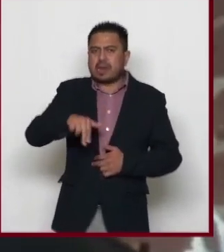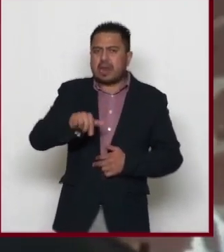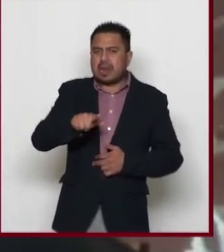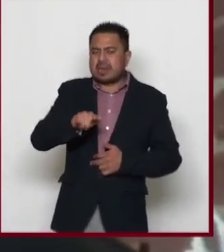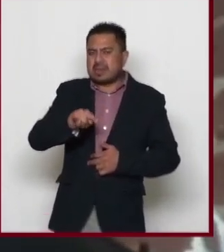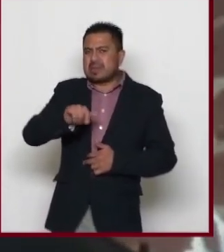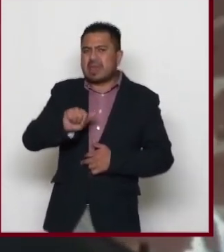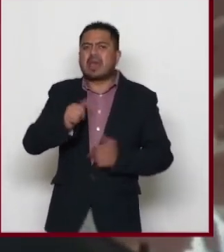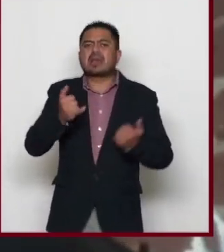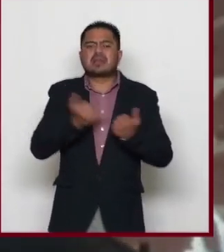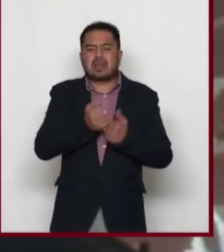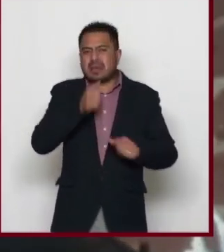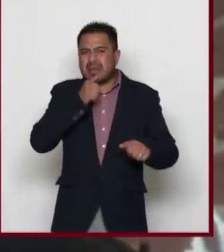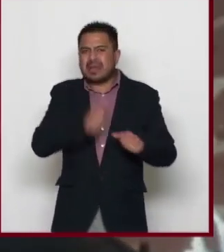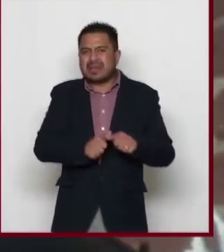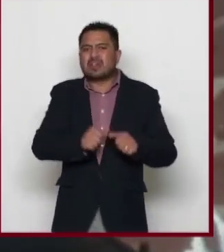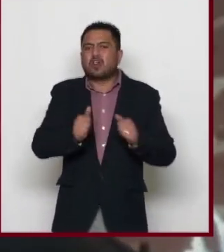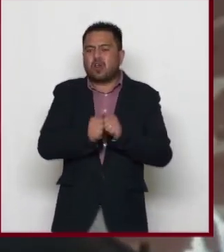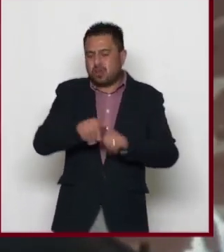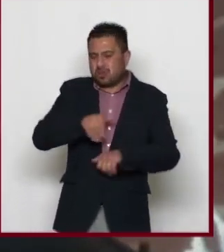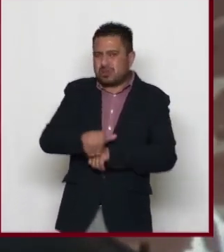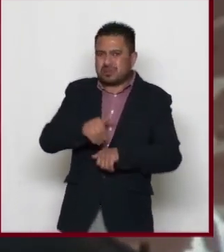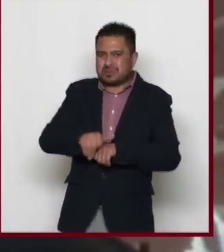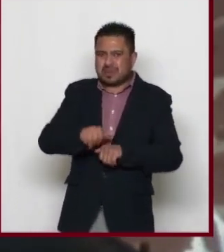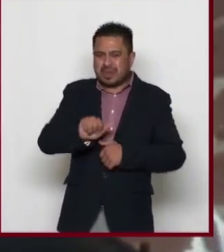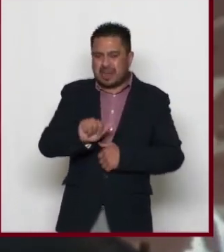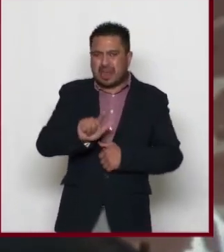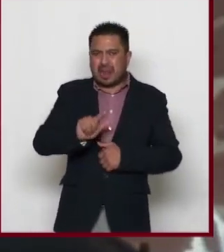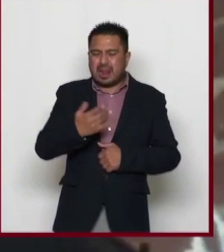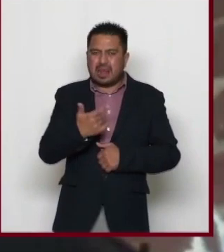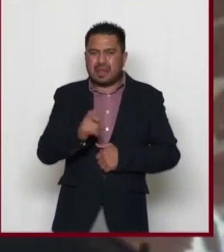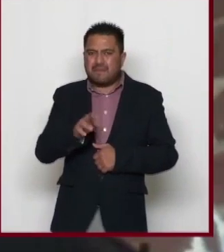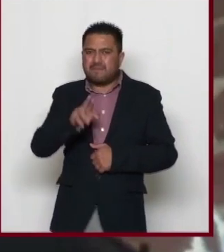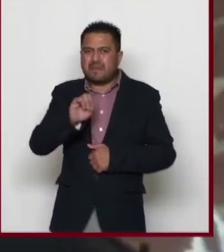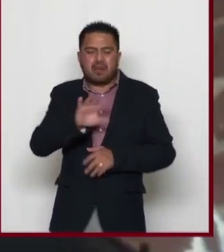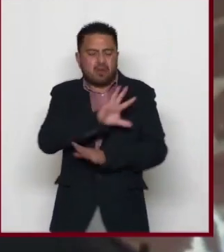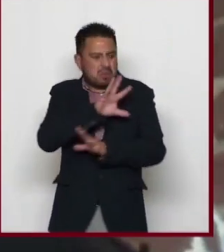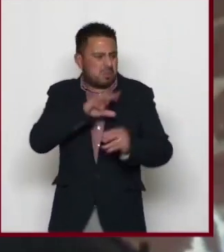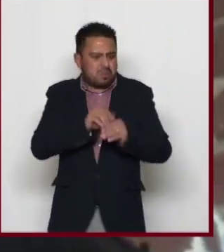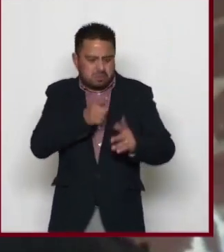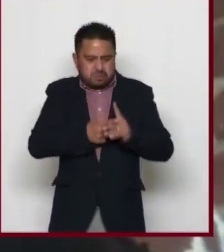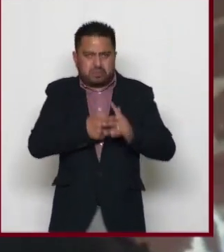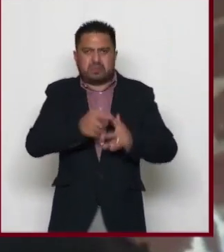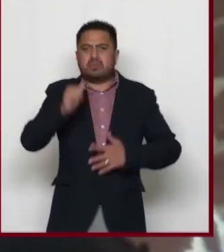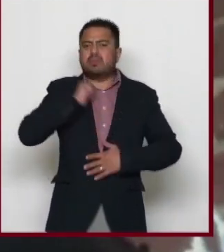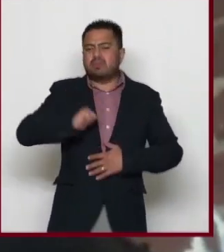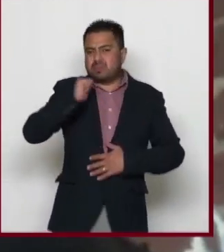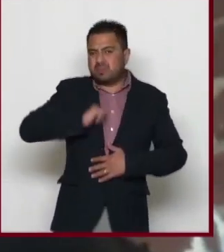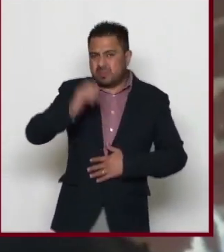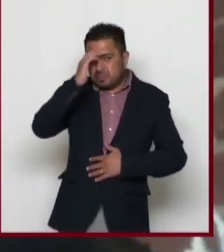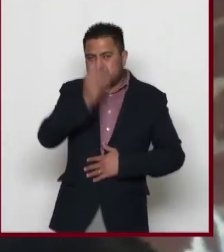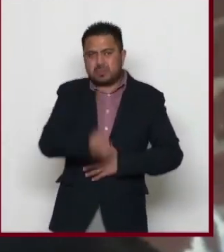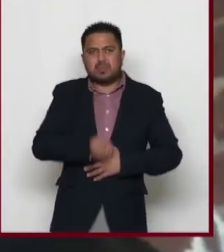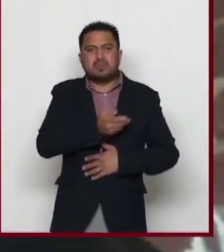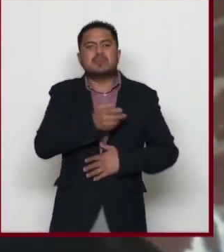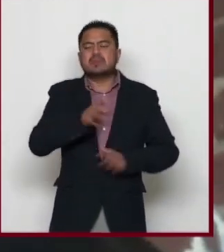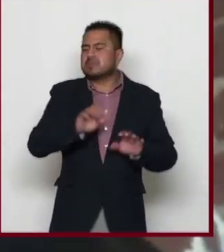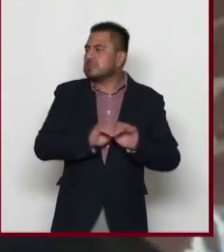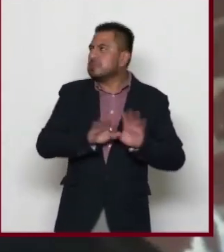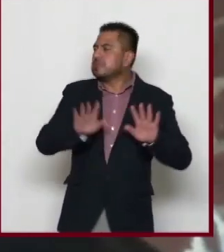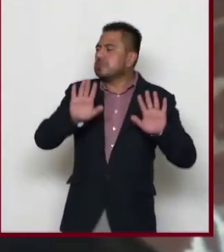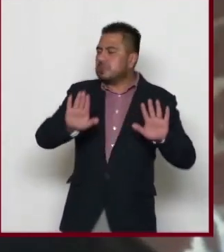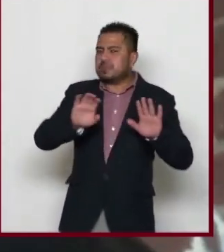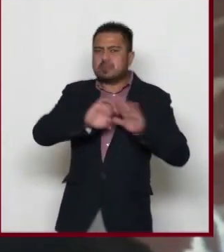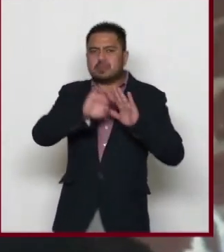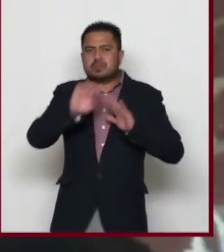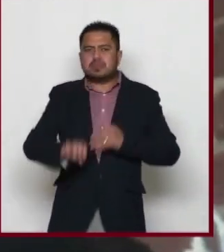geometría analítica. Utilizó muchísima geometría, muchísimo álgebra, y en fin, pues toda la